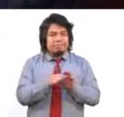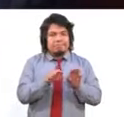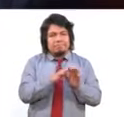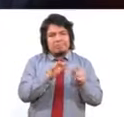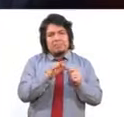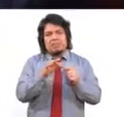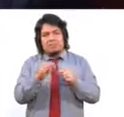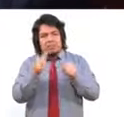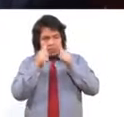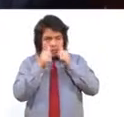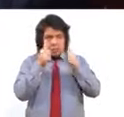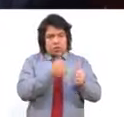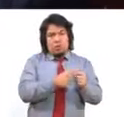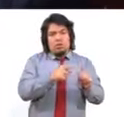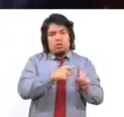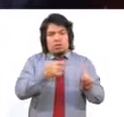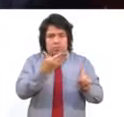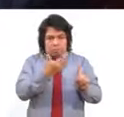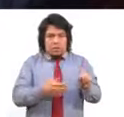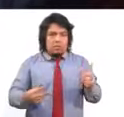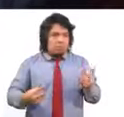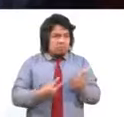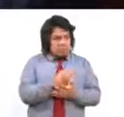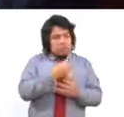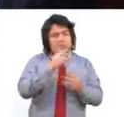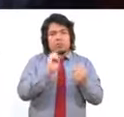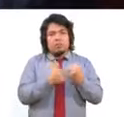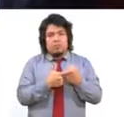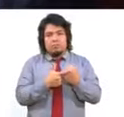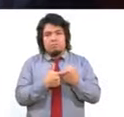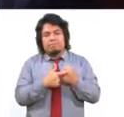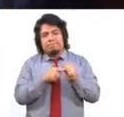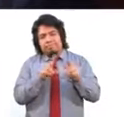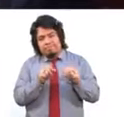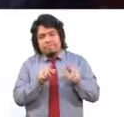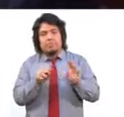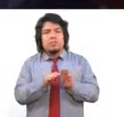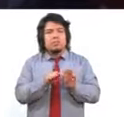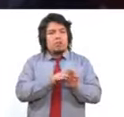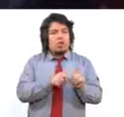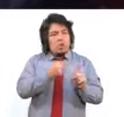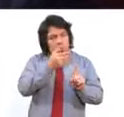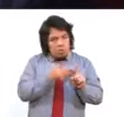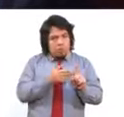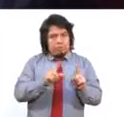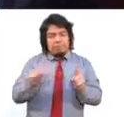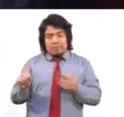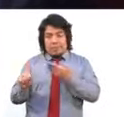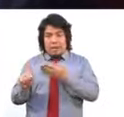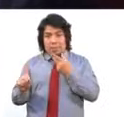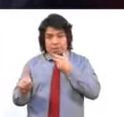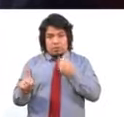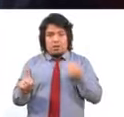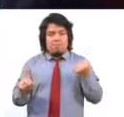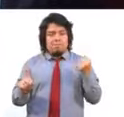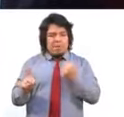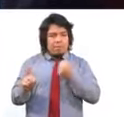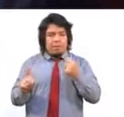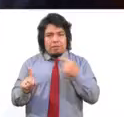se victimiza a la víctima o se le da apoyo a la víctima, sino se procede contra el agresor, que es algo